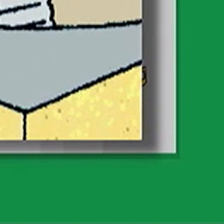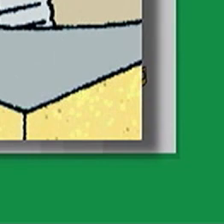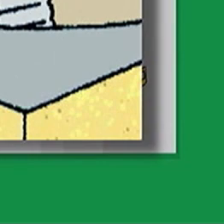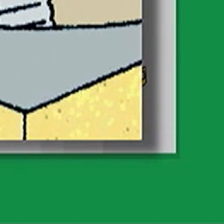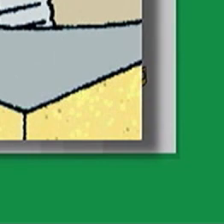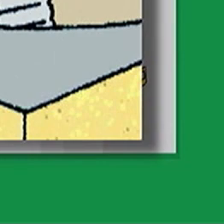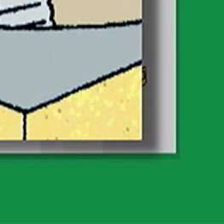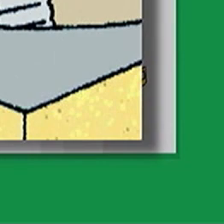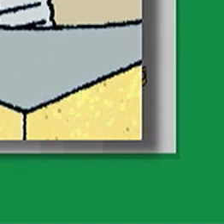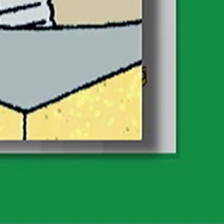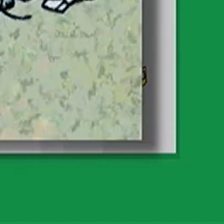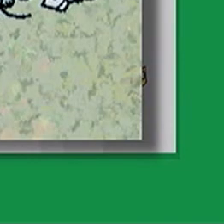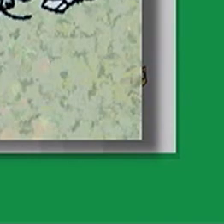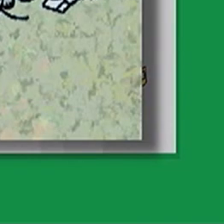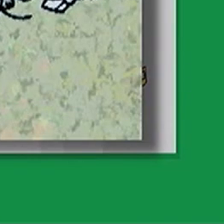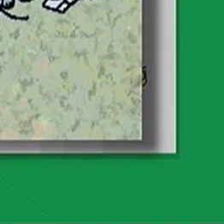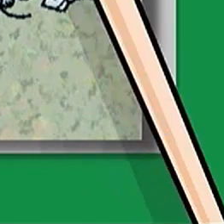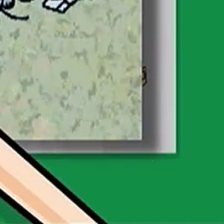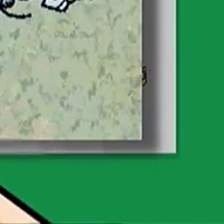ratón.